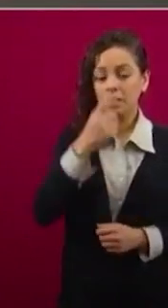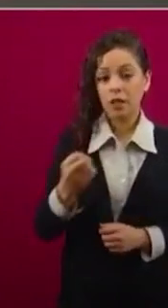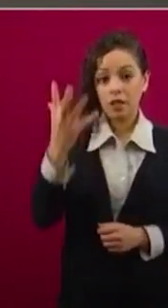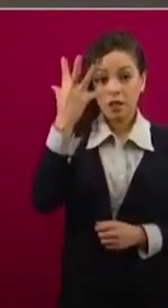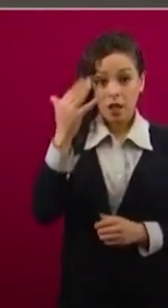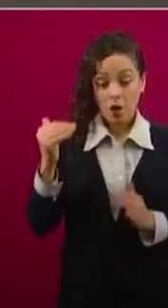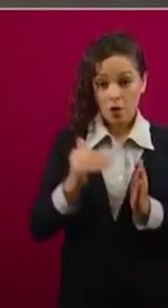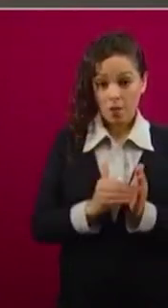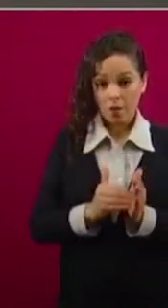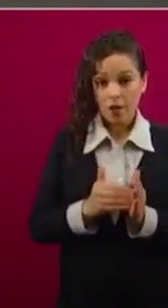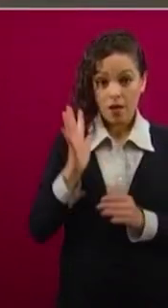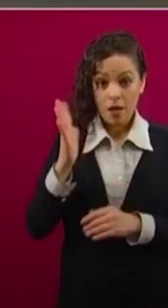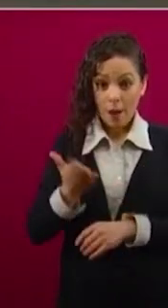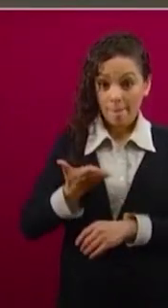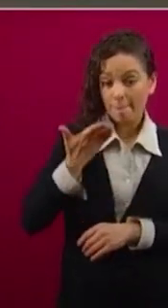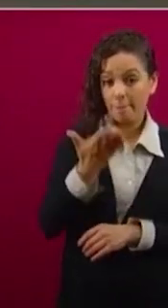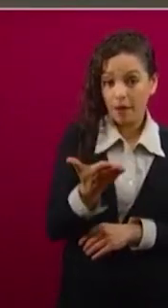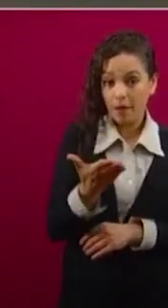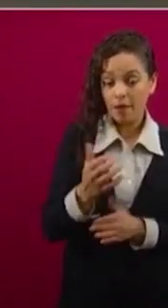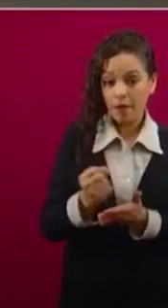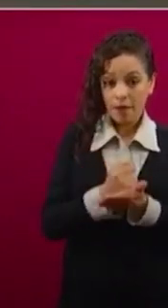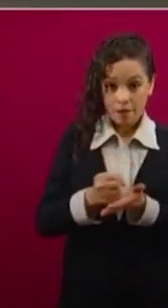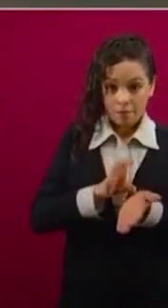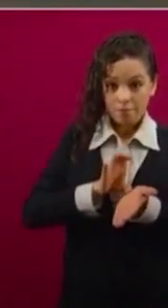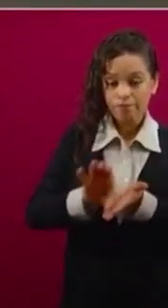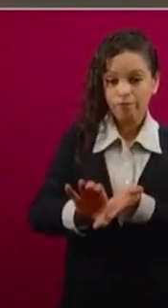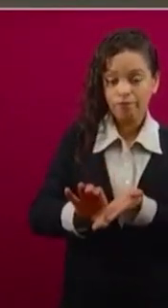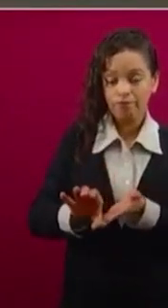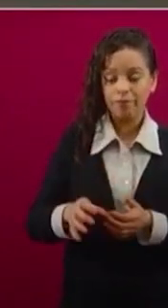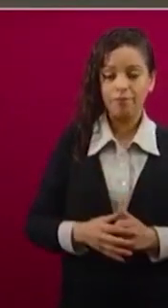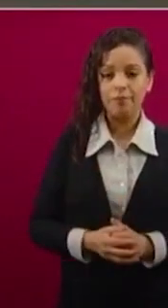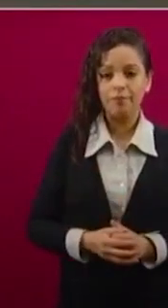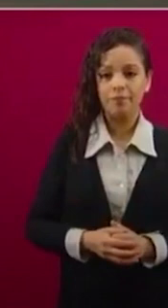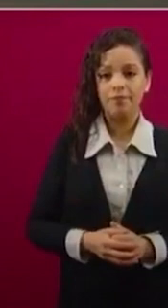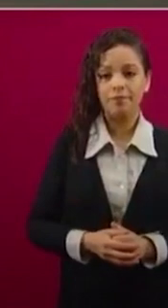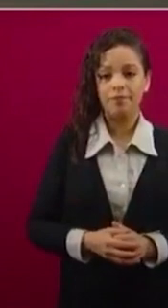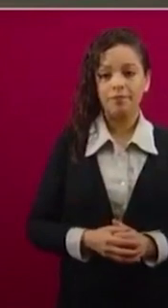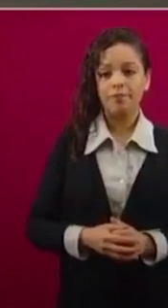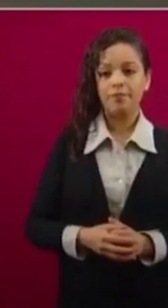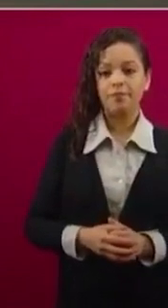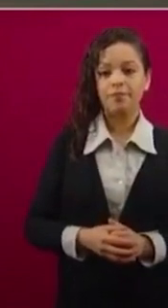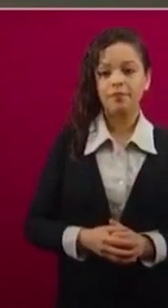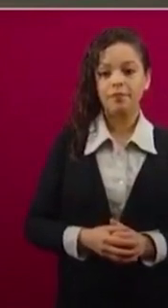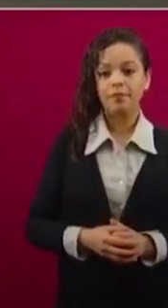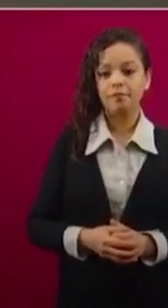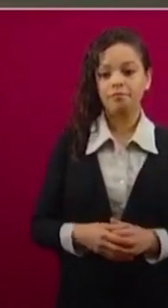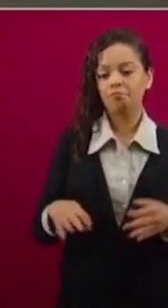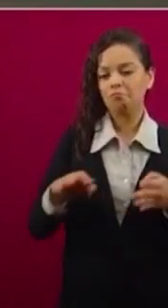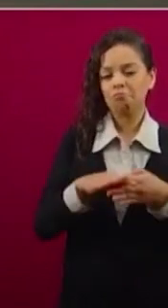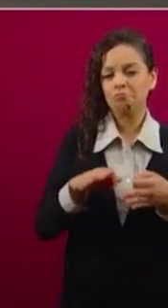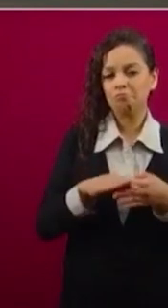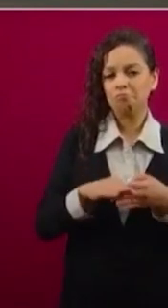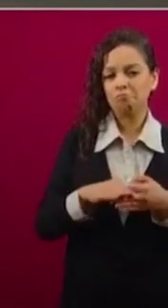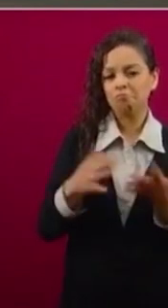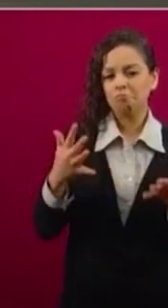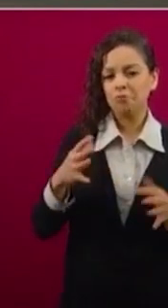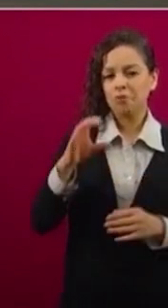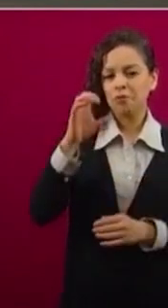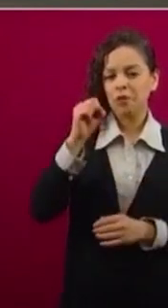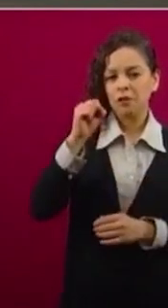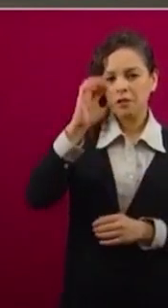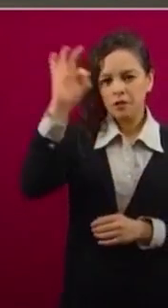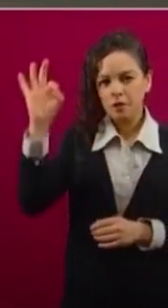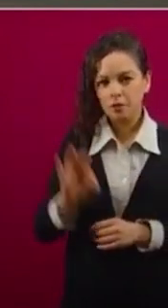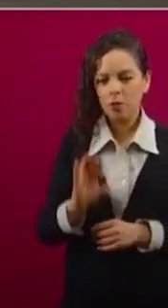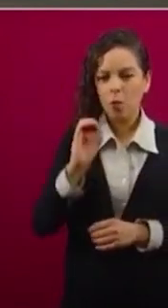mil que lo han solicitado pues se la ha otorgado a cerca del 60 por ciento al